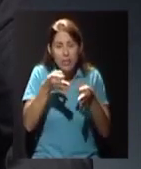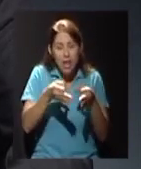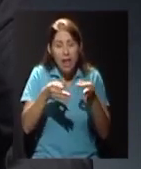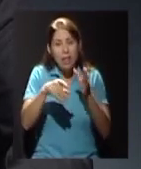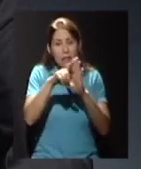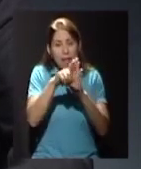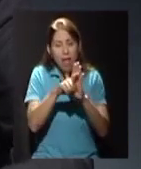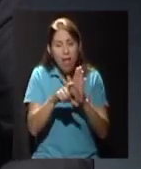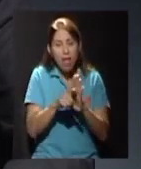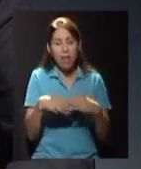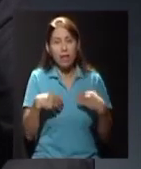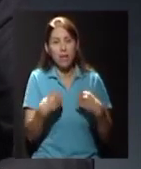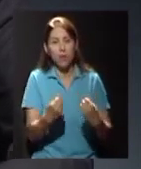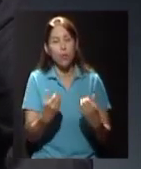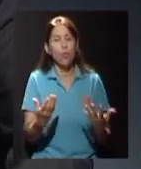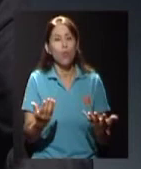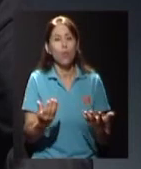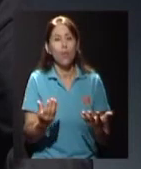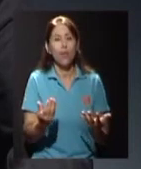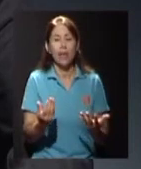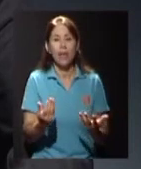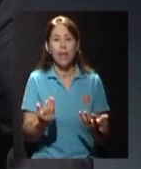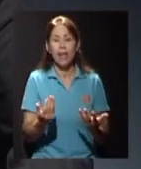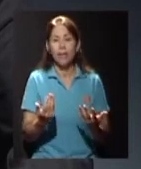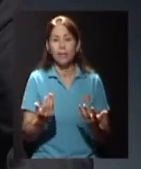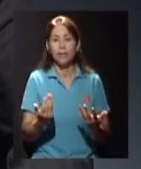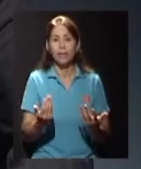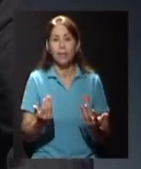la salud de una